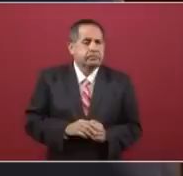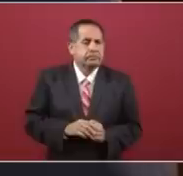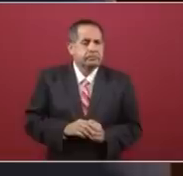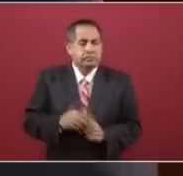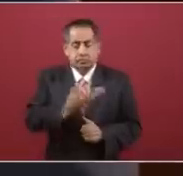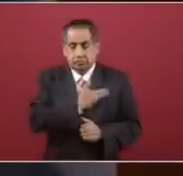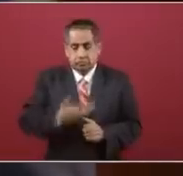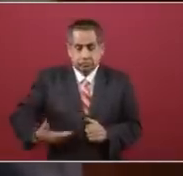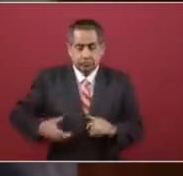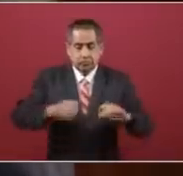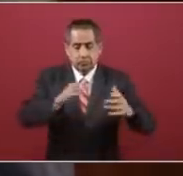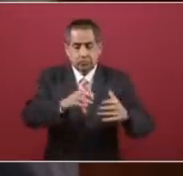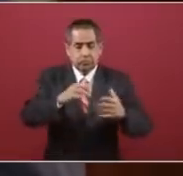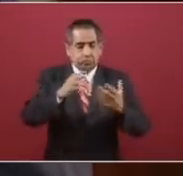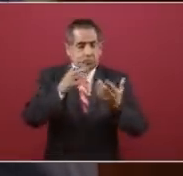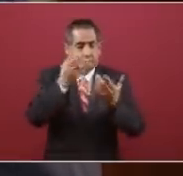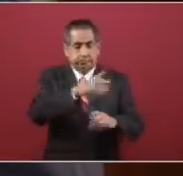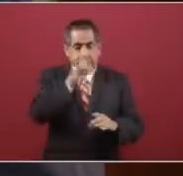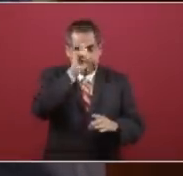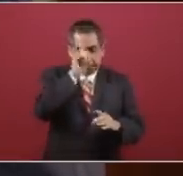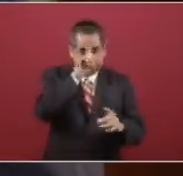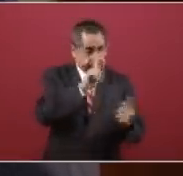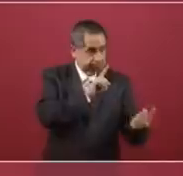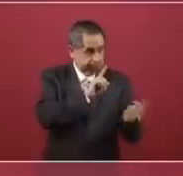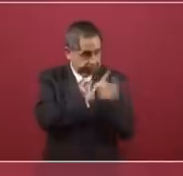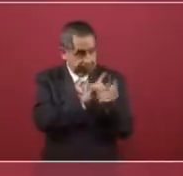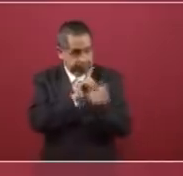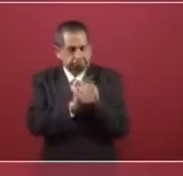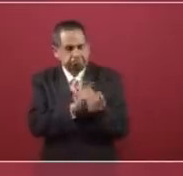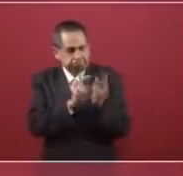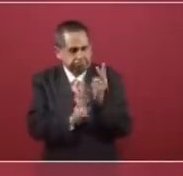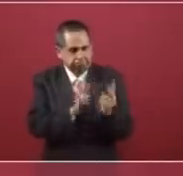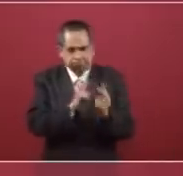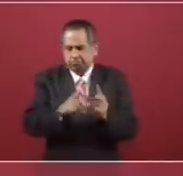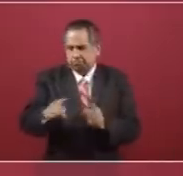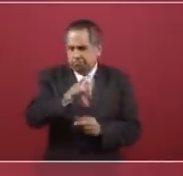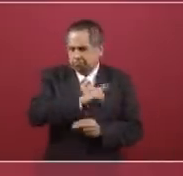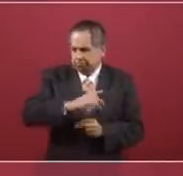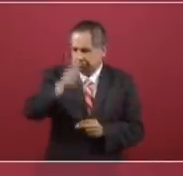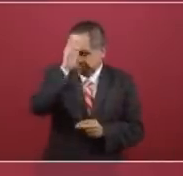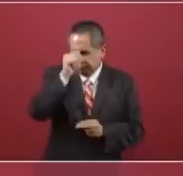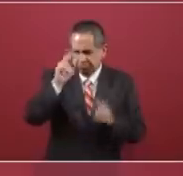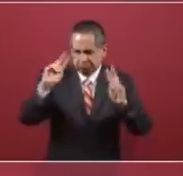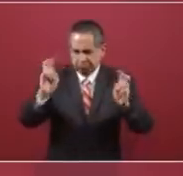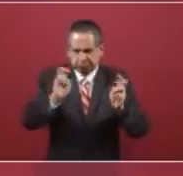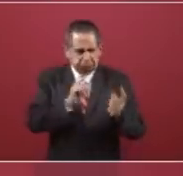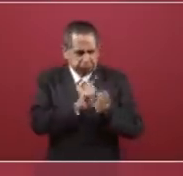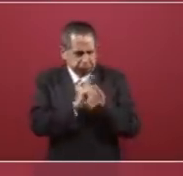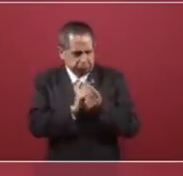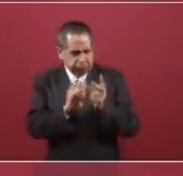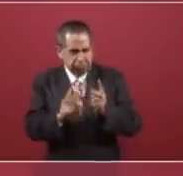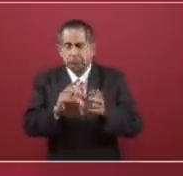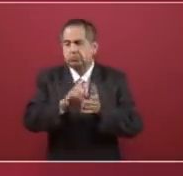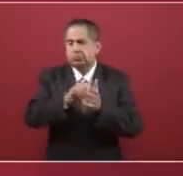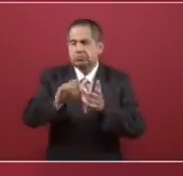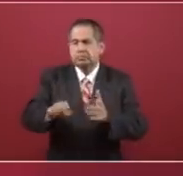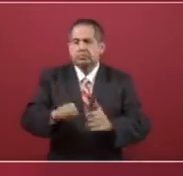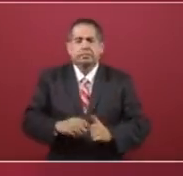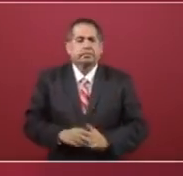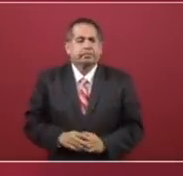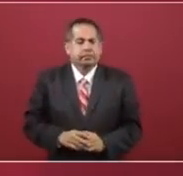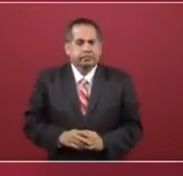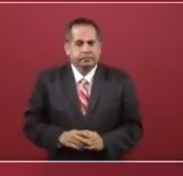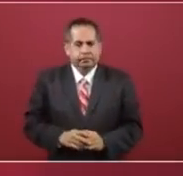presidentes de consejos de bancos y hemos hablado sobre este tema. Por ejemplo,